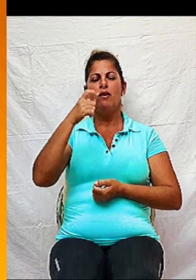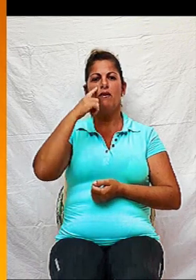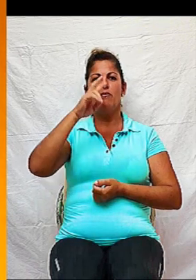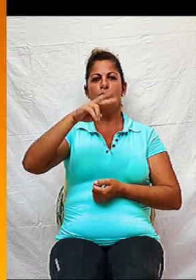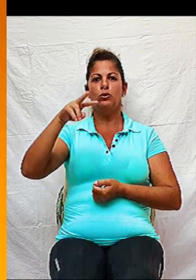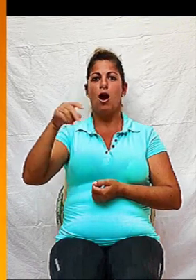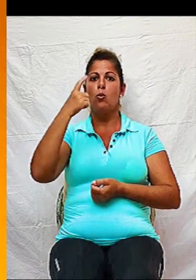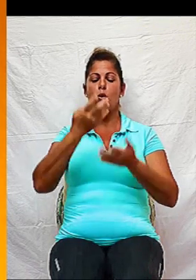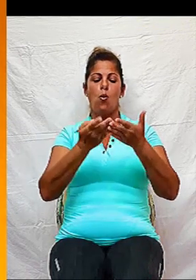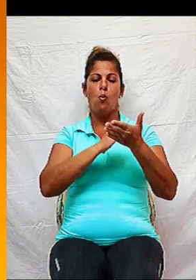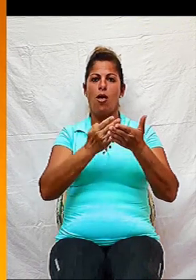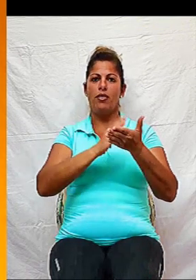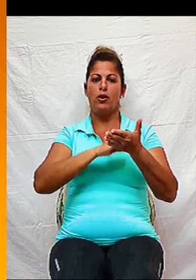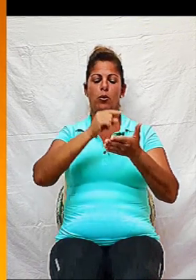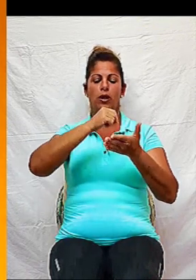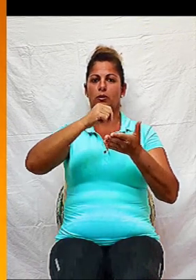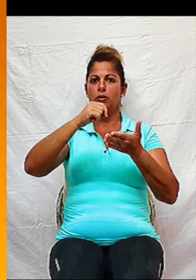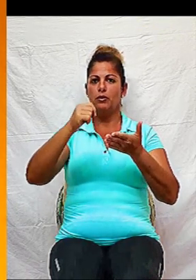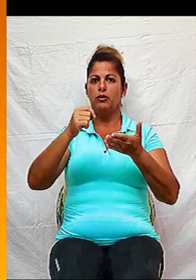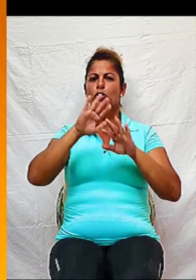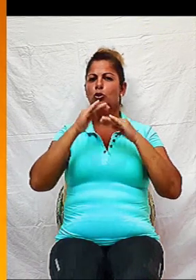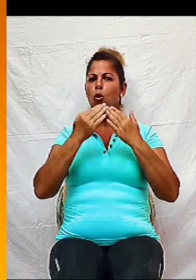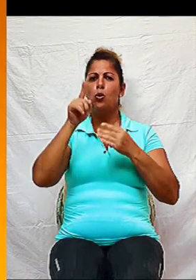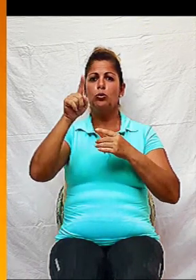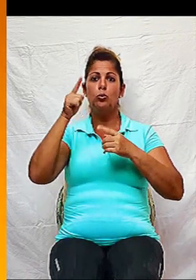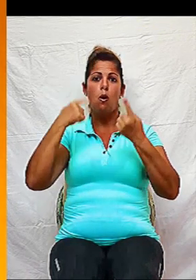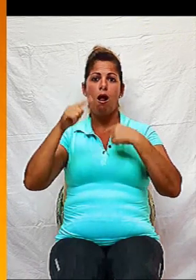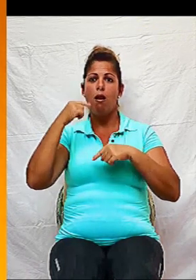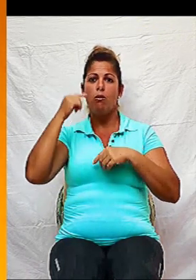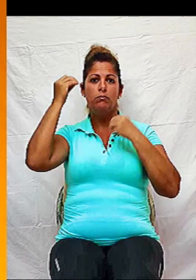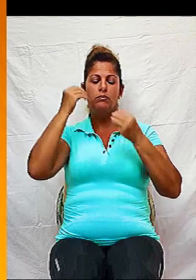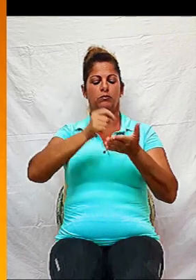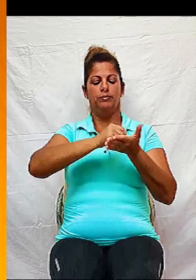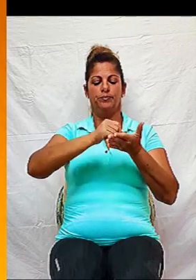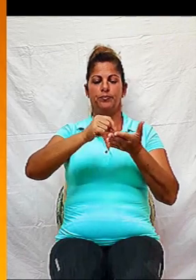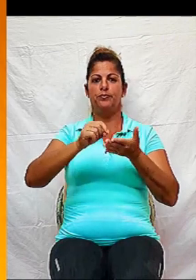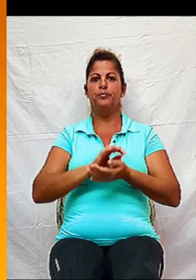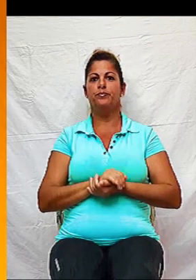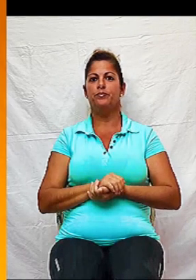Hazte de un cuaderno de notas para volcar tus observaciones durante el curso.